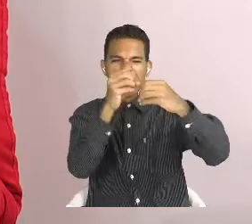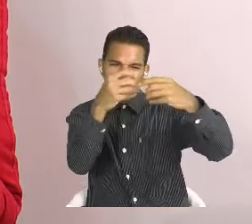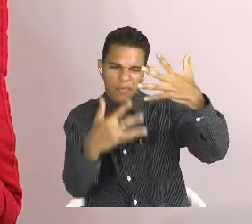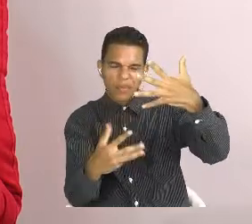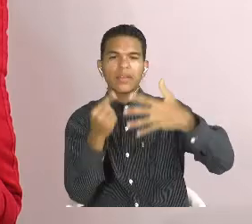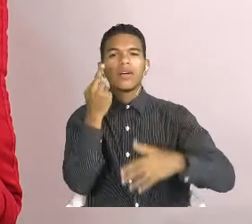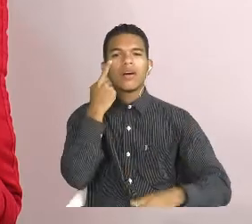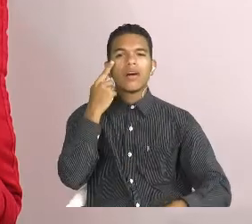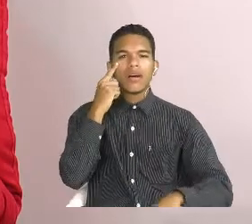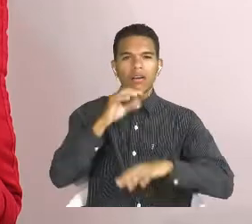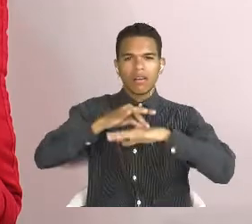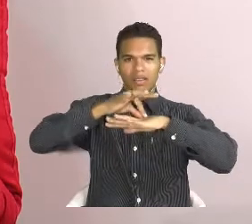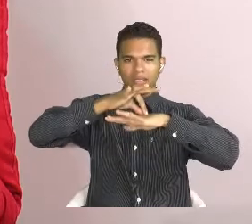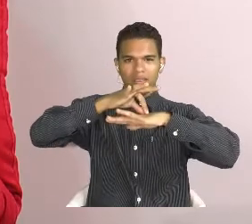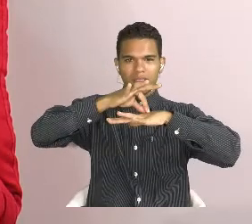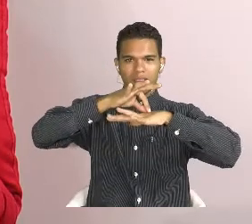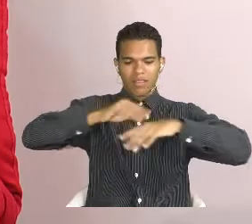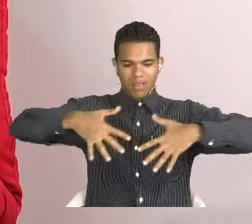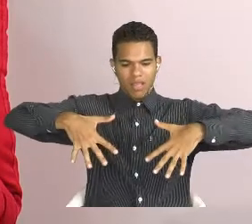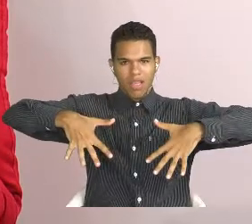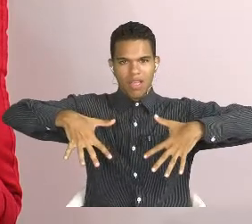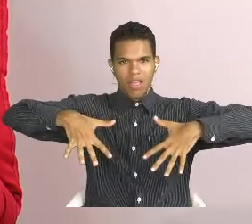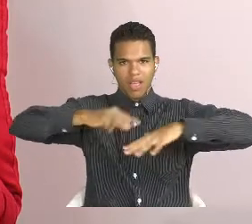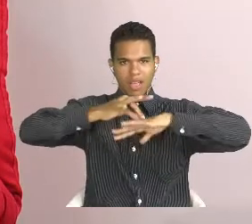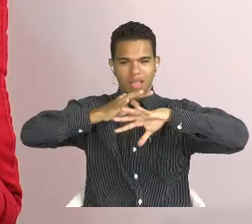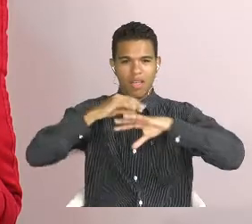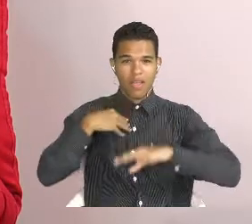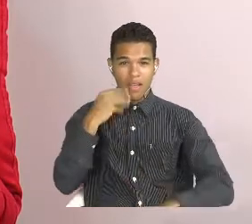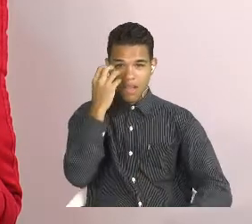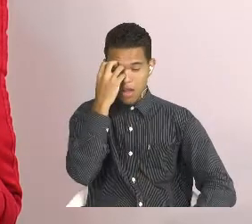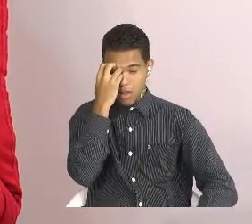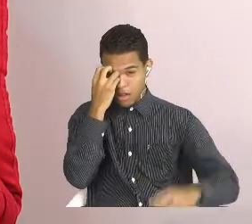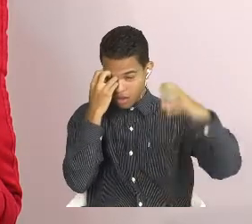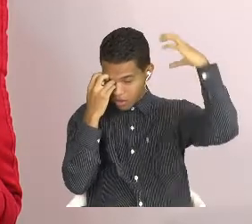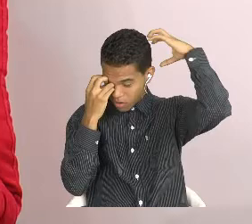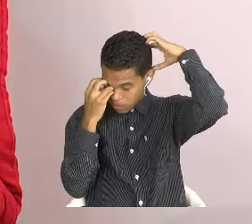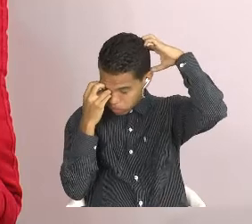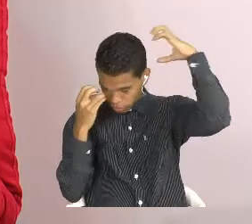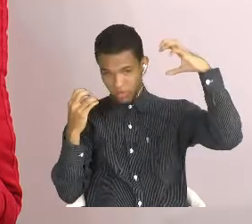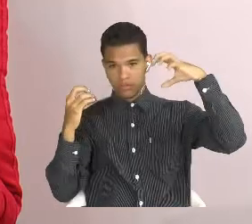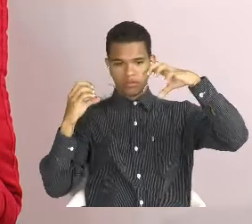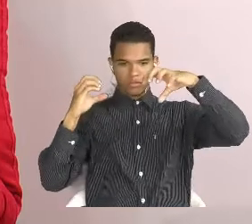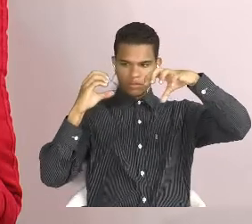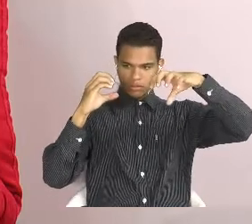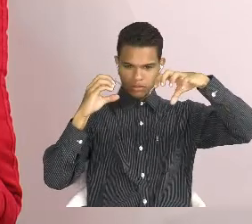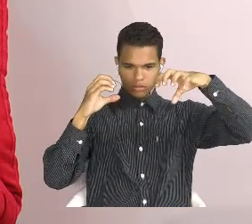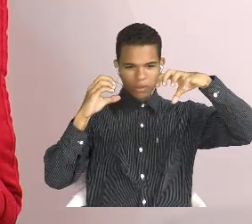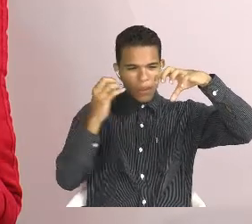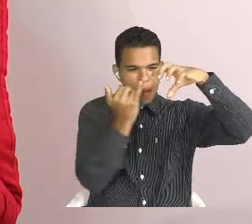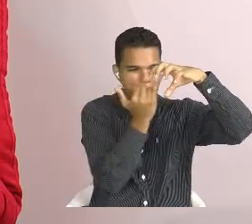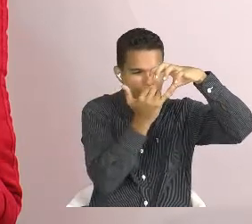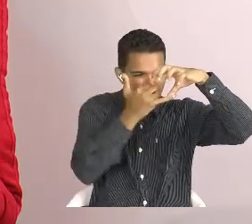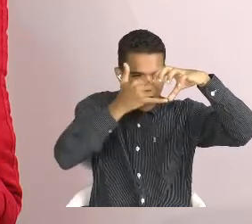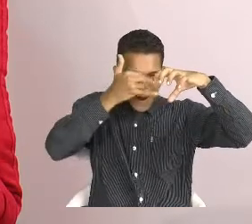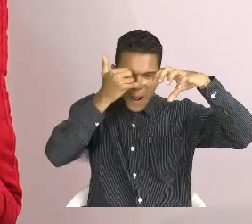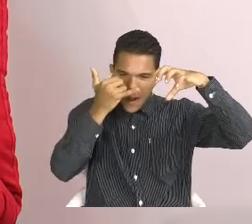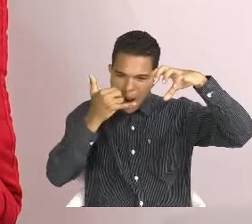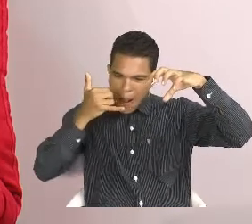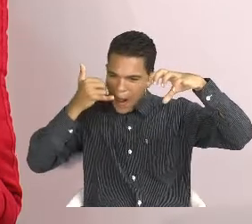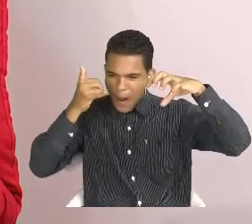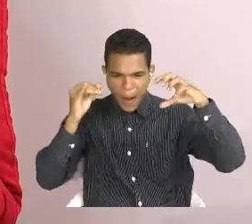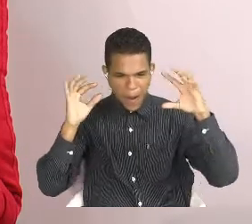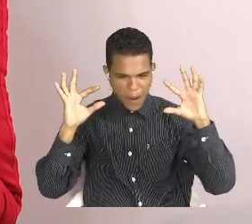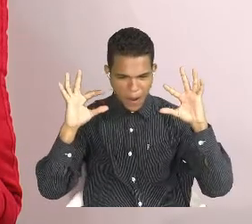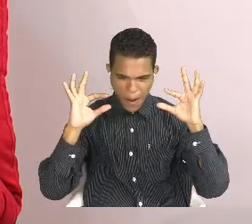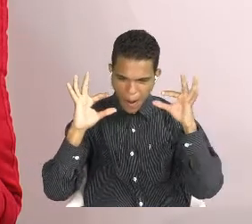nervio óptico. El nervio óptico es donde se recopila toda la información de la percepción visual que tenemos del exterior y la lleva a través